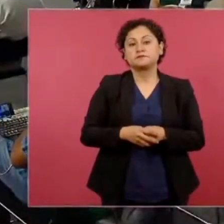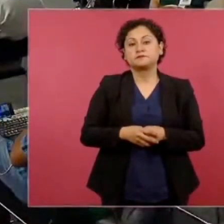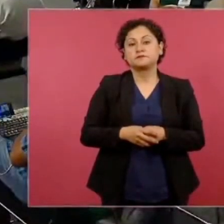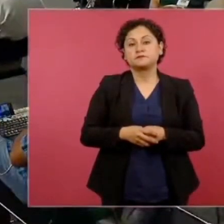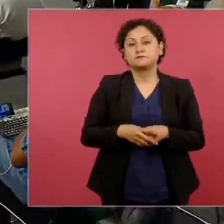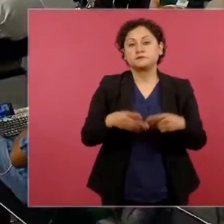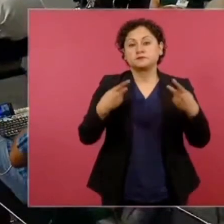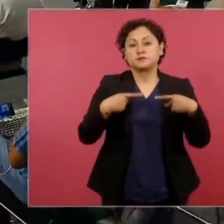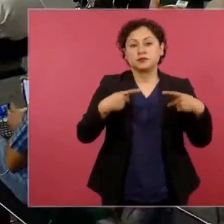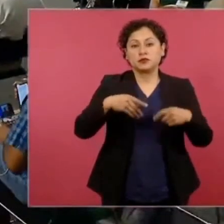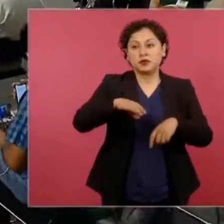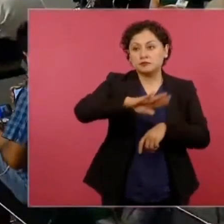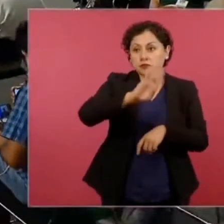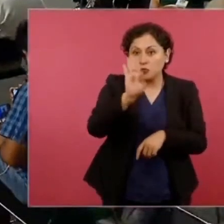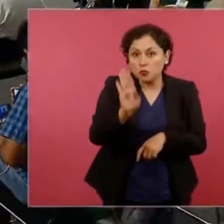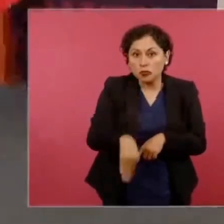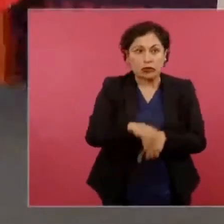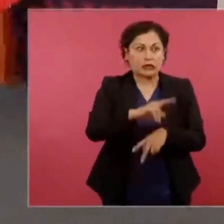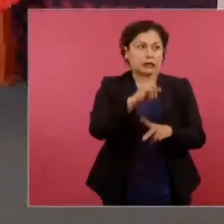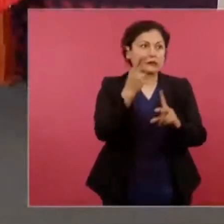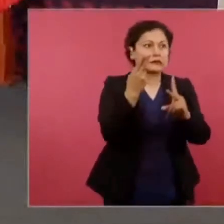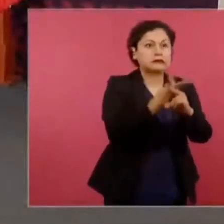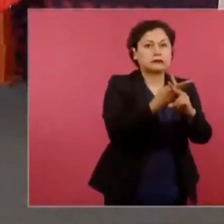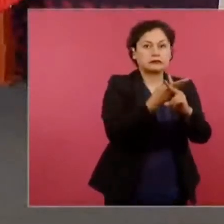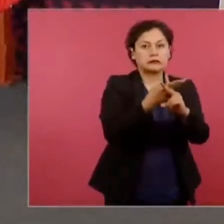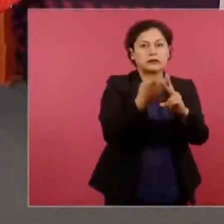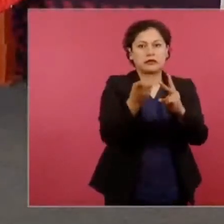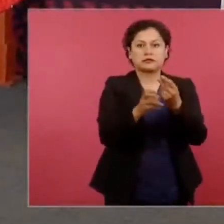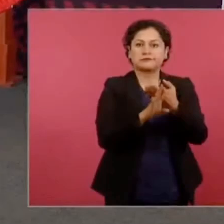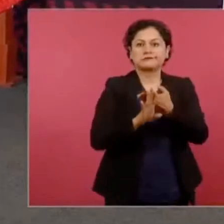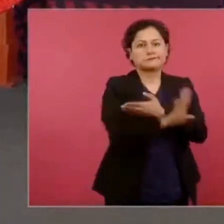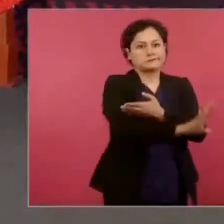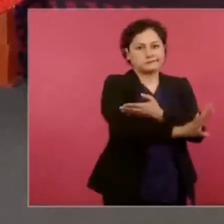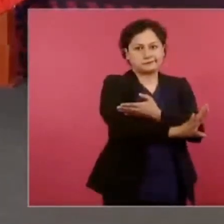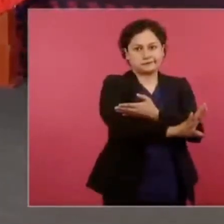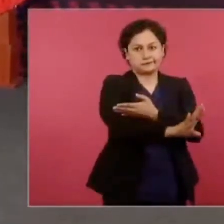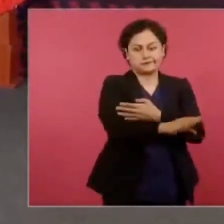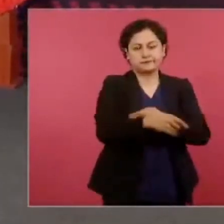muertes, homicidios, asesinatos en México.